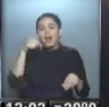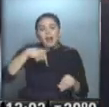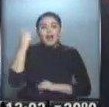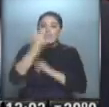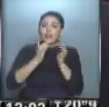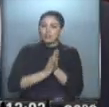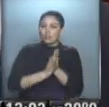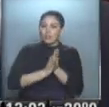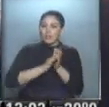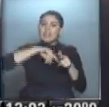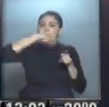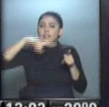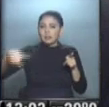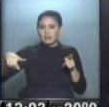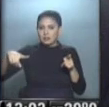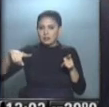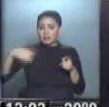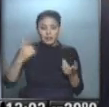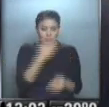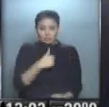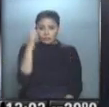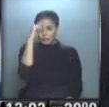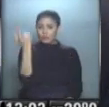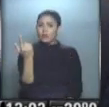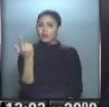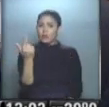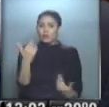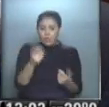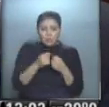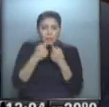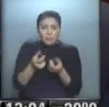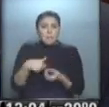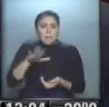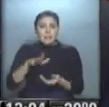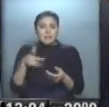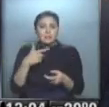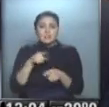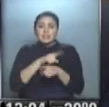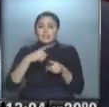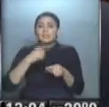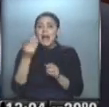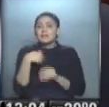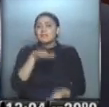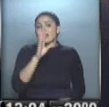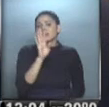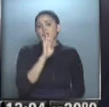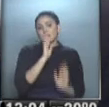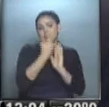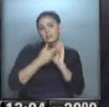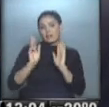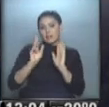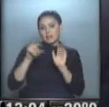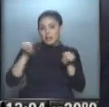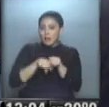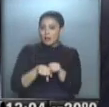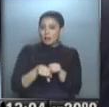no utilizan espectro y al Estado nada le impide entregar más señales de cable, más licencias de televisión por cable. Tampoco